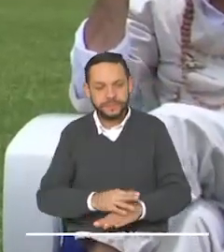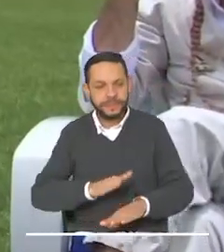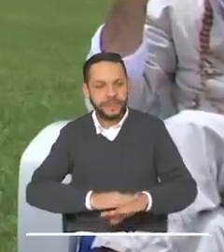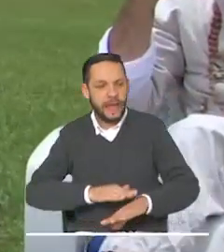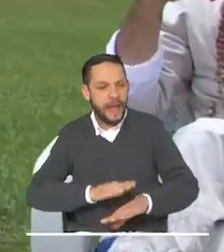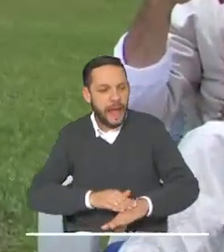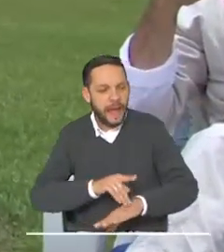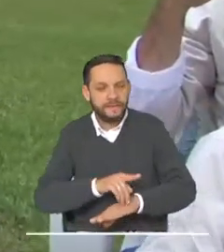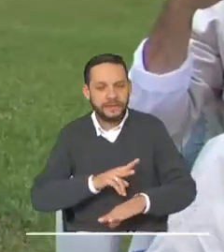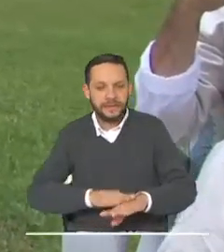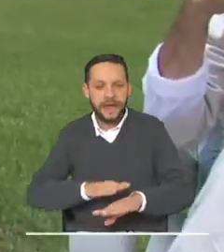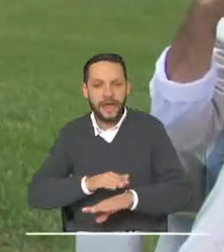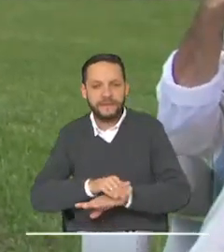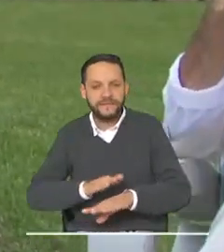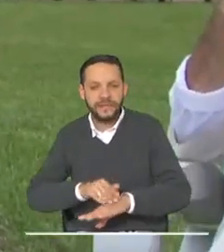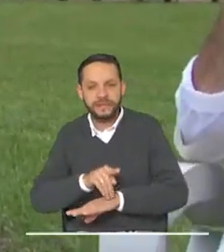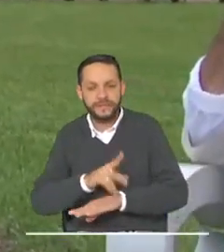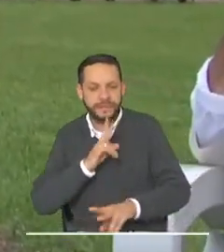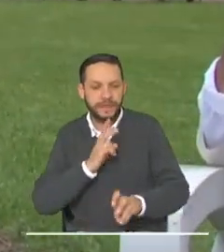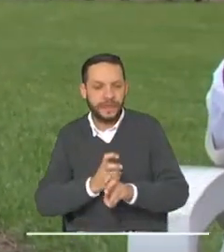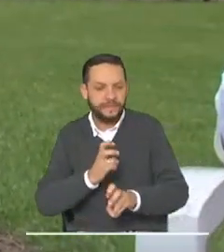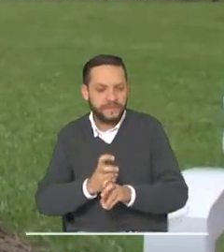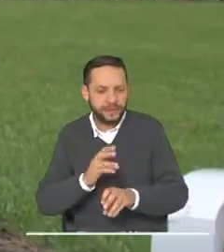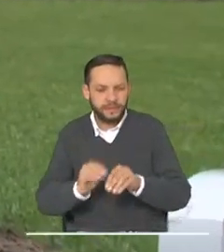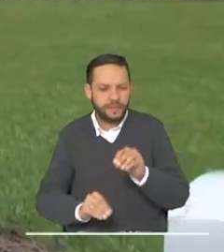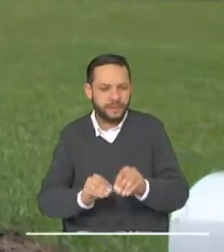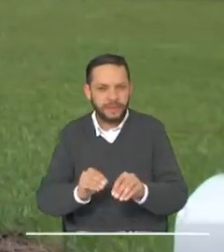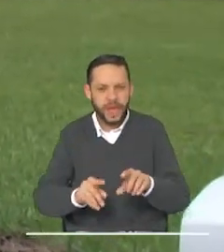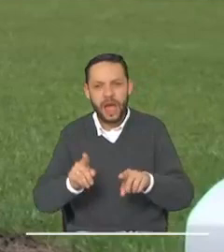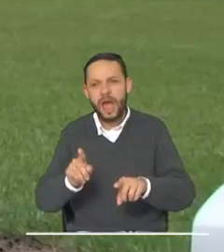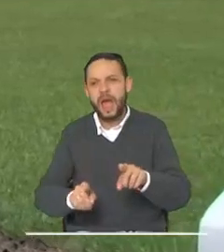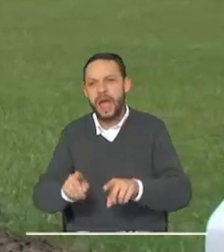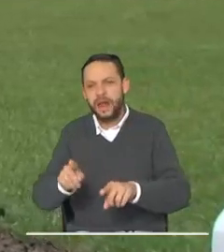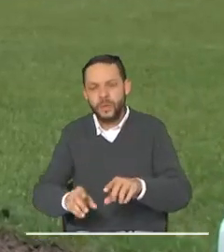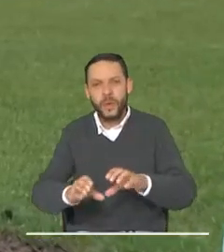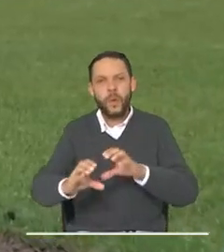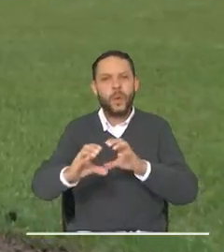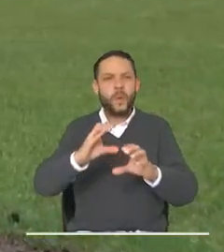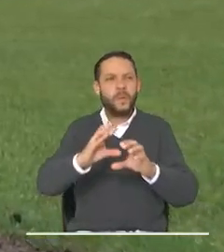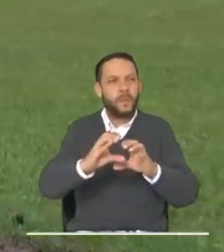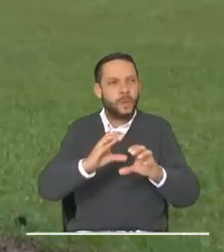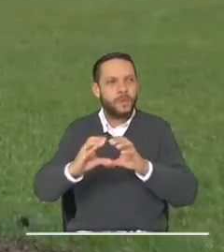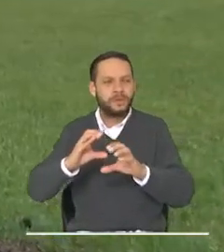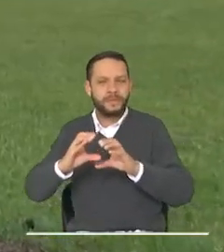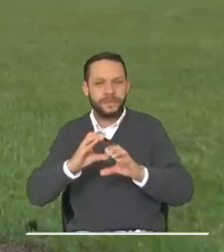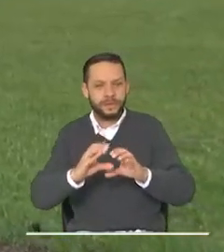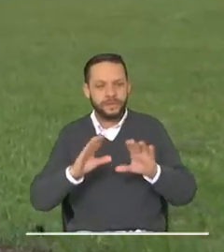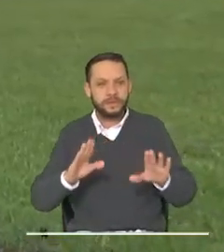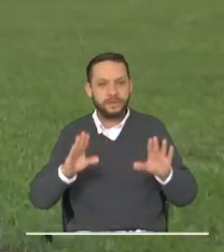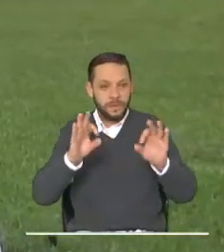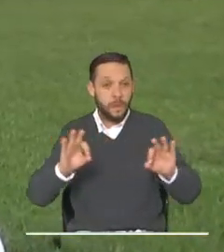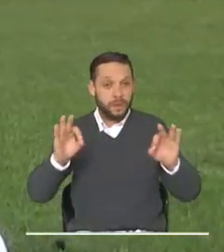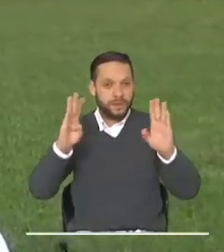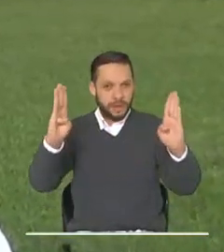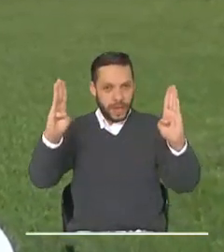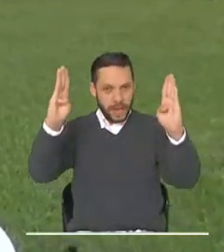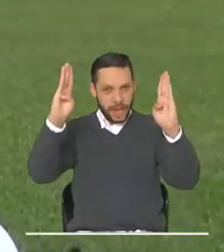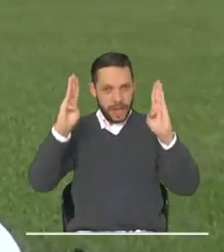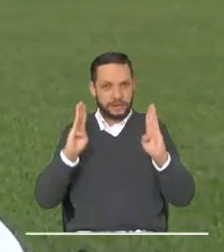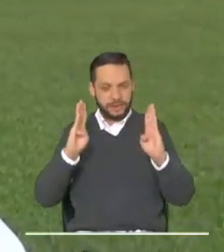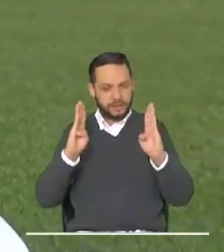hay muchos hay algo que usted ya hemos dialogado muy en diferentes oportunidades que a mí me llama mucho la atención